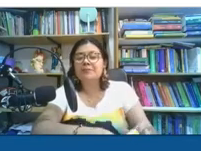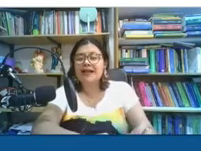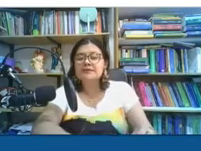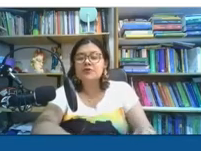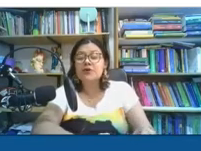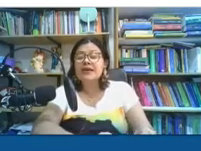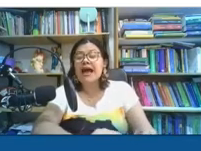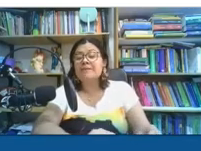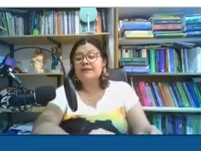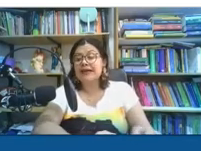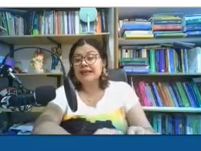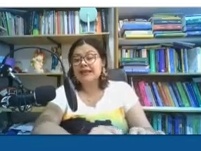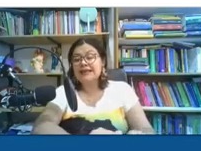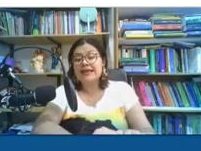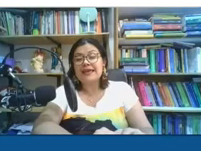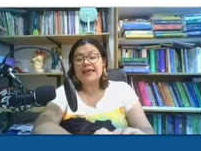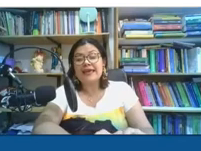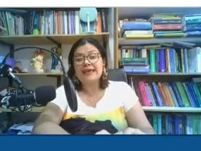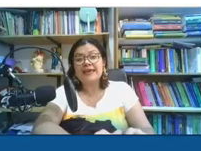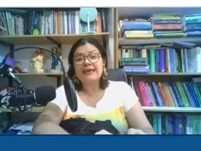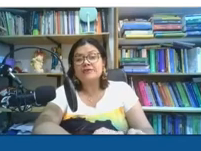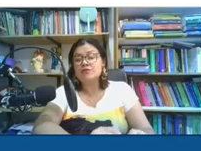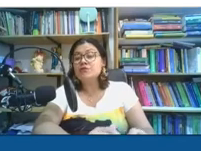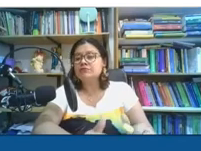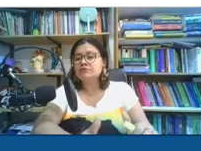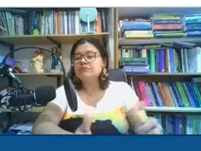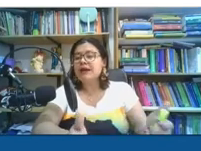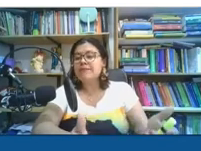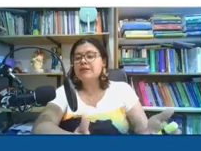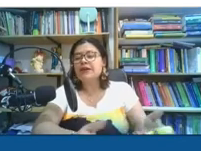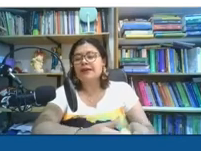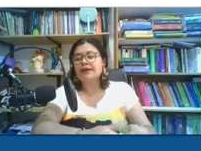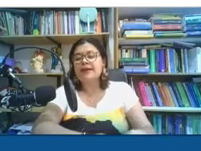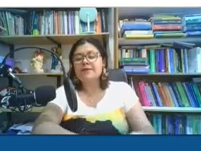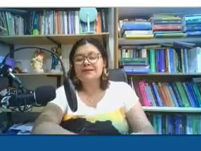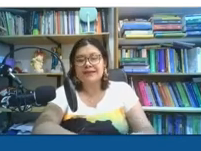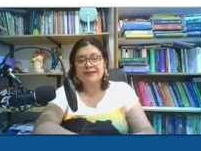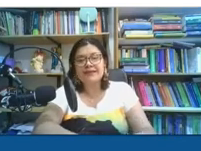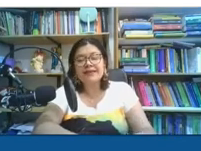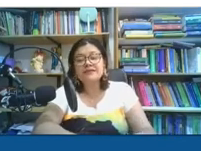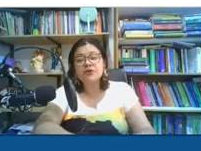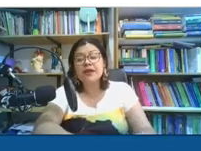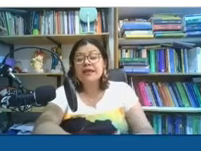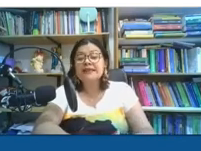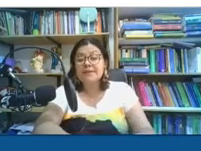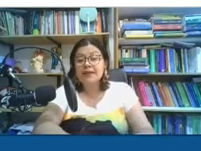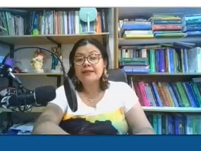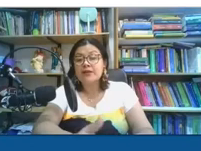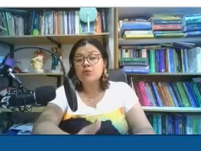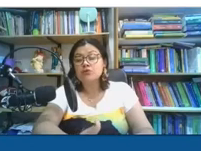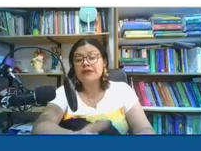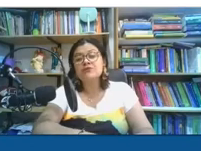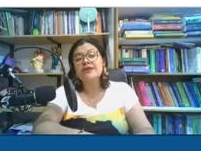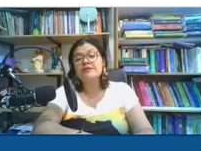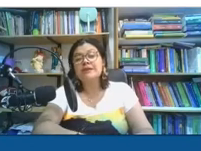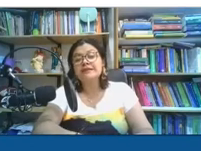para esto a pesar de que es un camino que requiere bastante dedicación también en